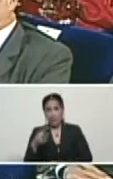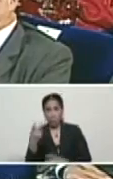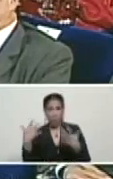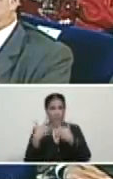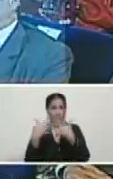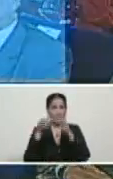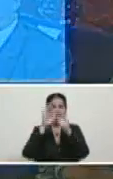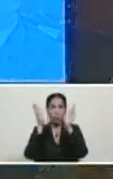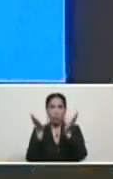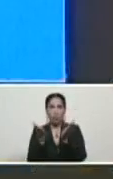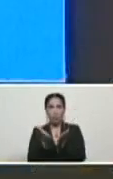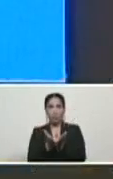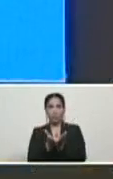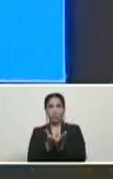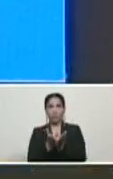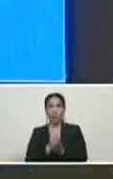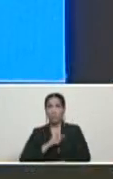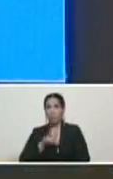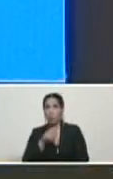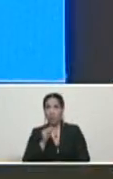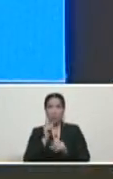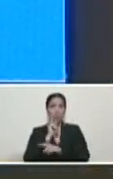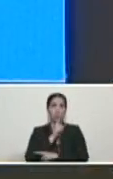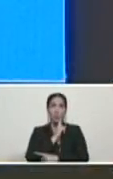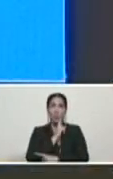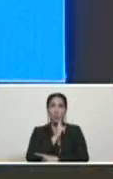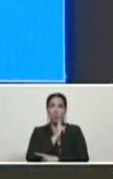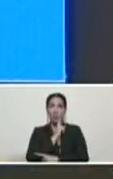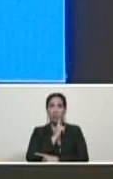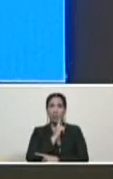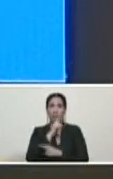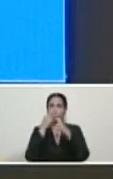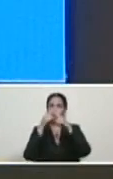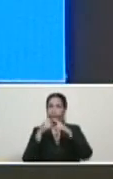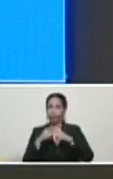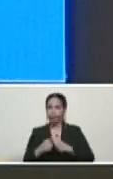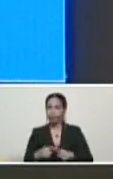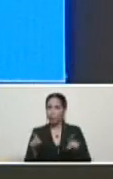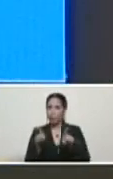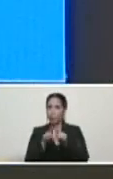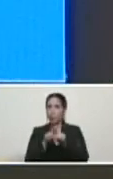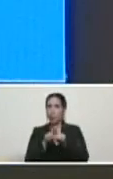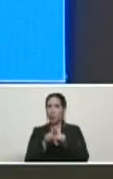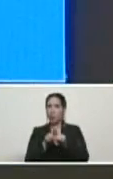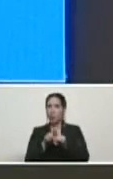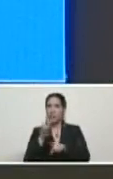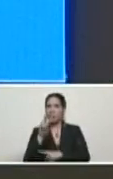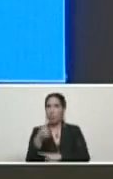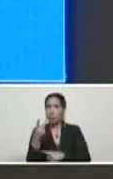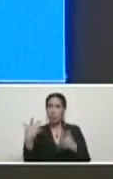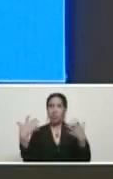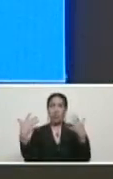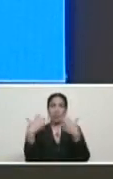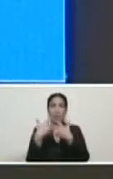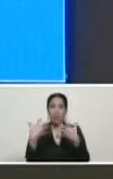Mundial, pudiéramos llamarla, calificarla, caracterizarla como la Segunda